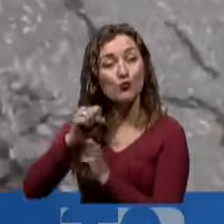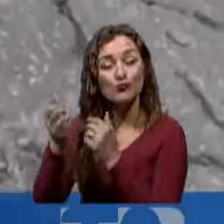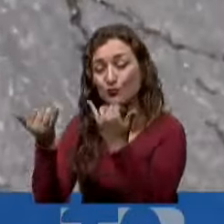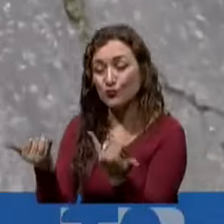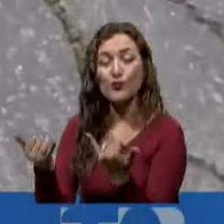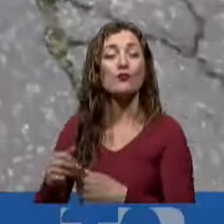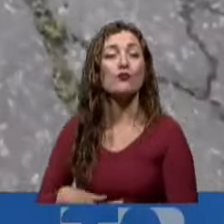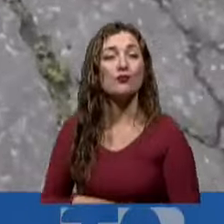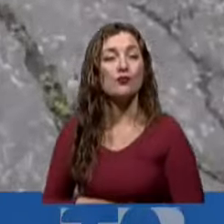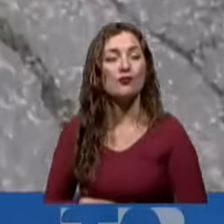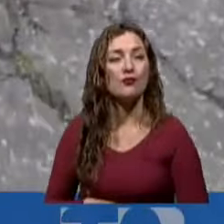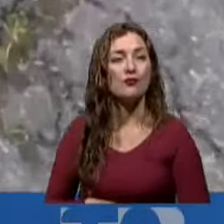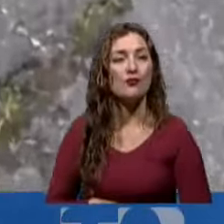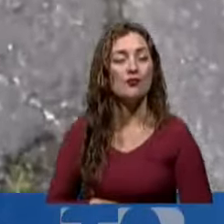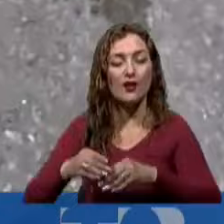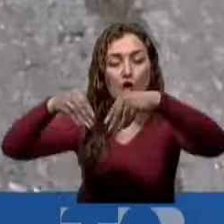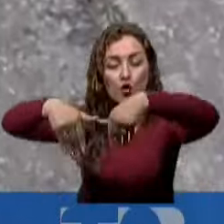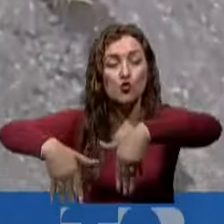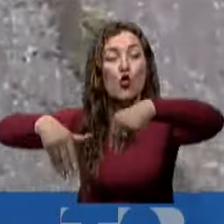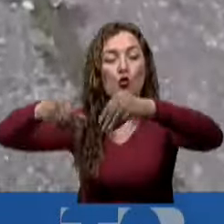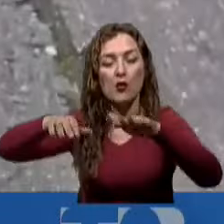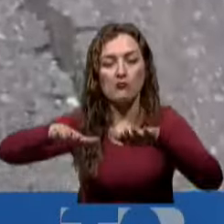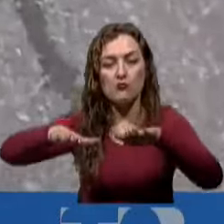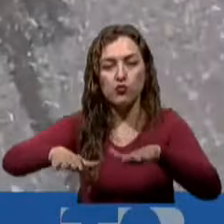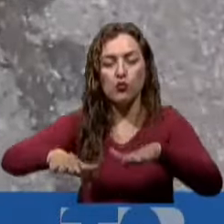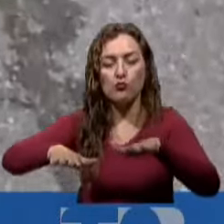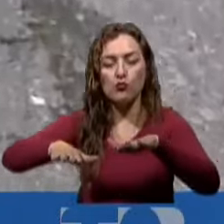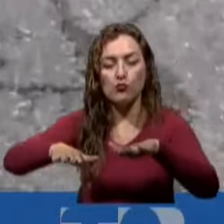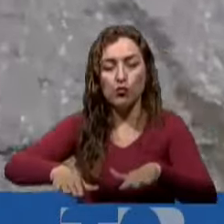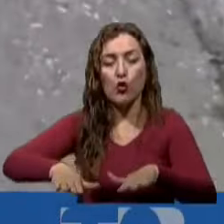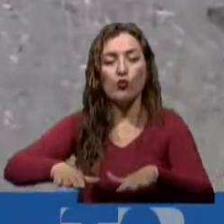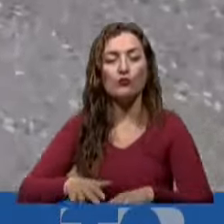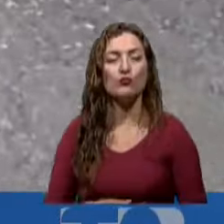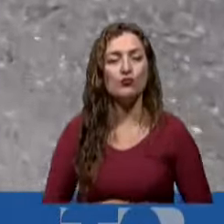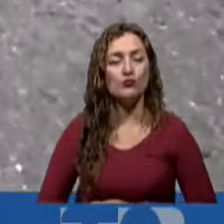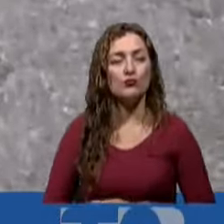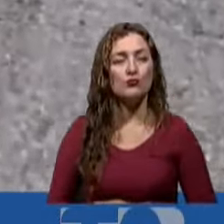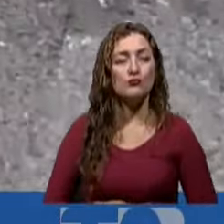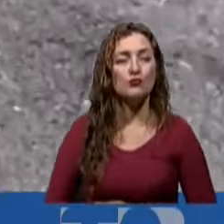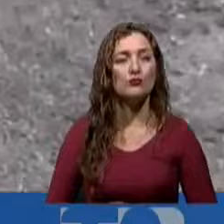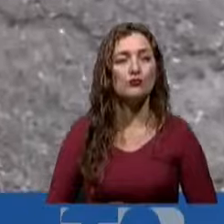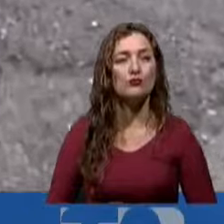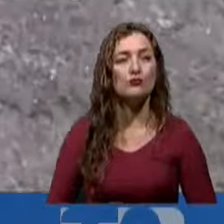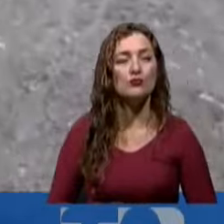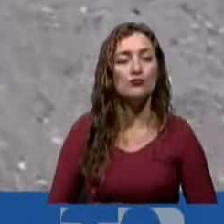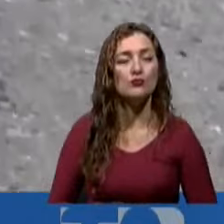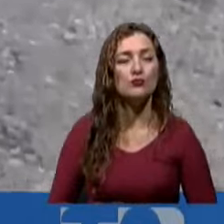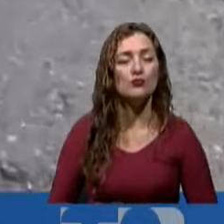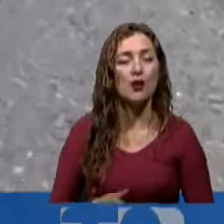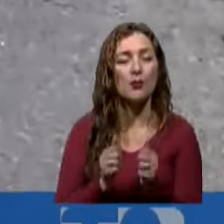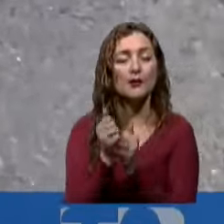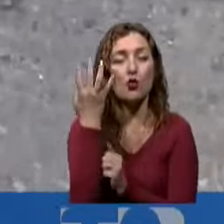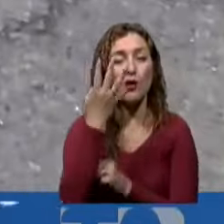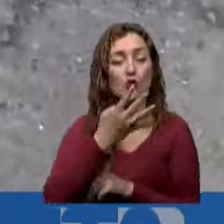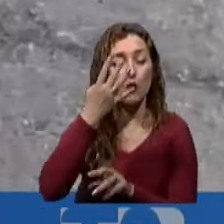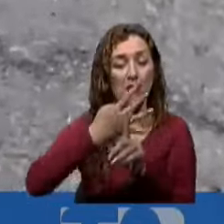pasando y ahorita en las temporadas de lluvia esto se ha hundido más. Pero comentarle también que hace más o menos unos 4 meses